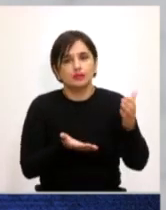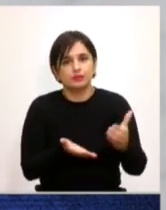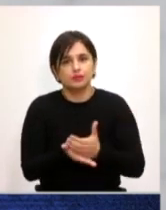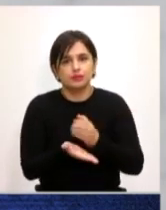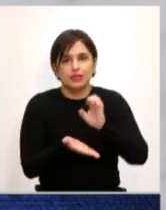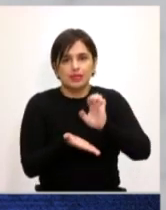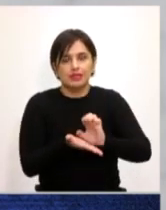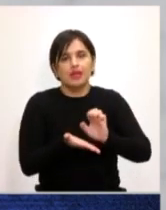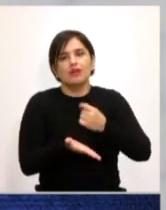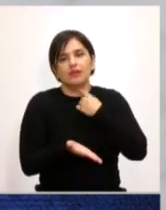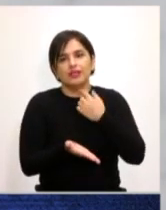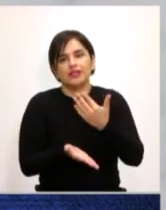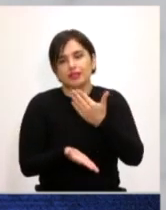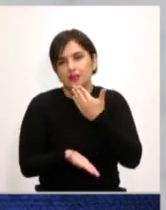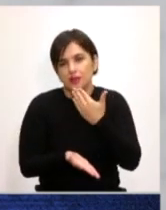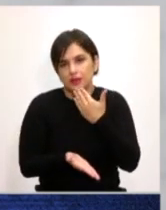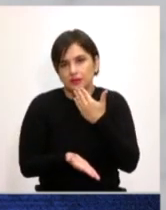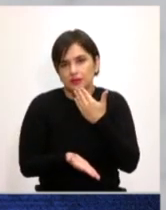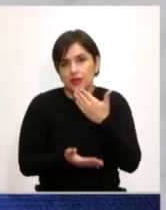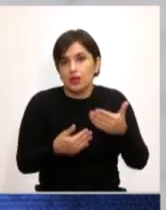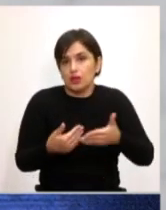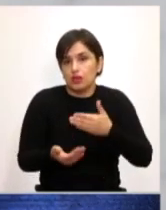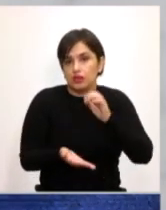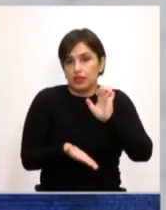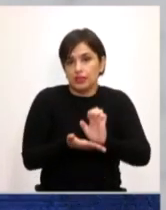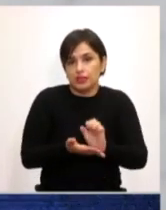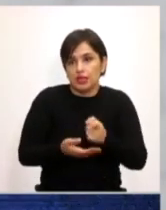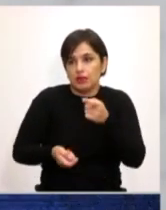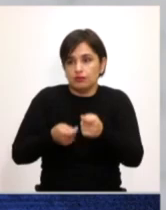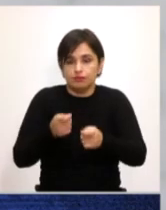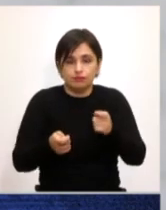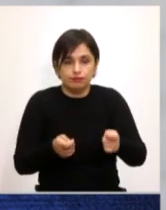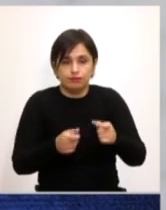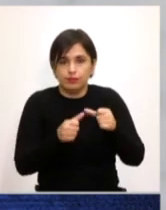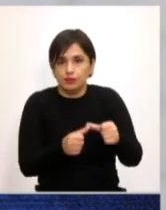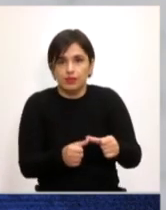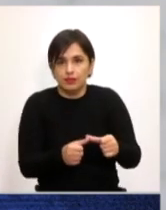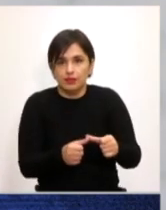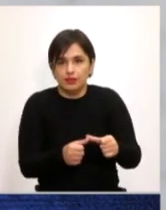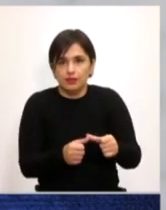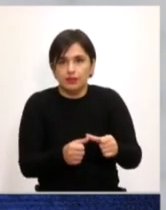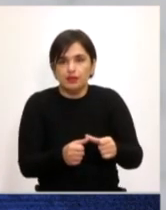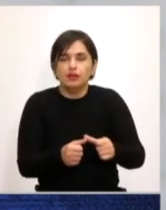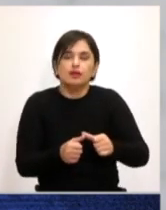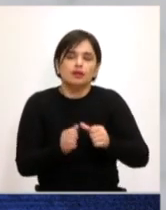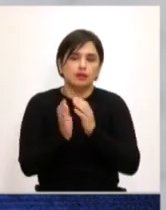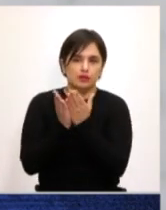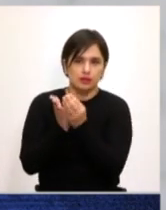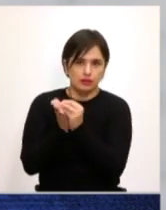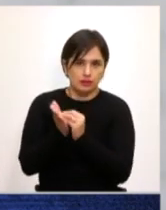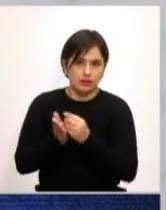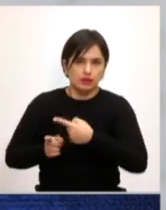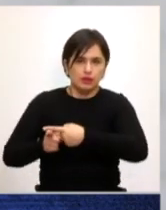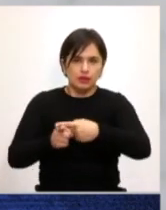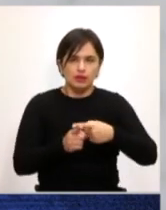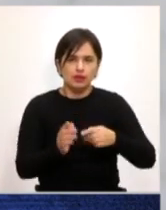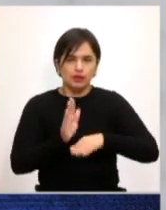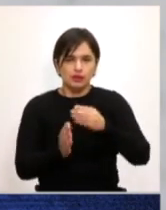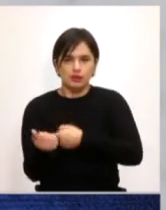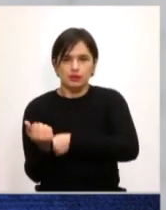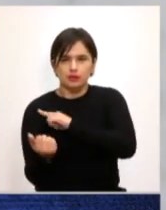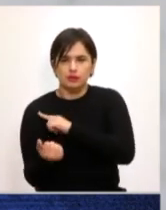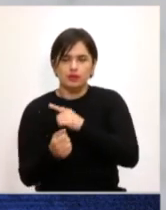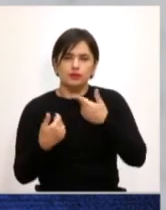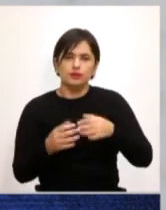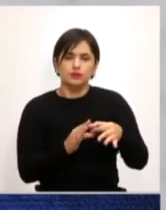fiscal, sin la cual el Estado carece de financiamiento permanente para una agenda social más robusta. Por